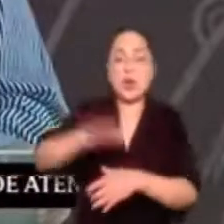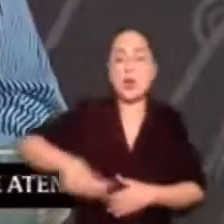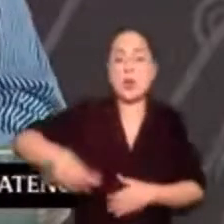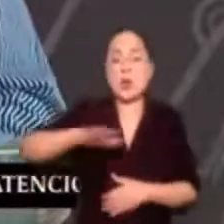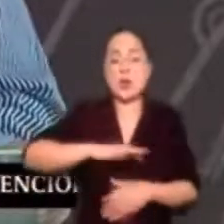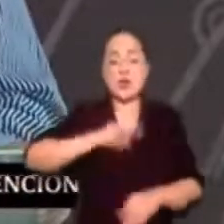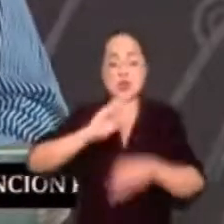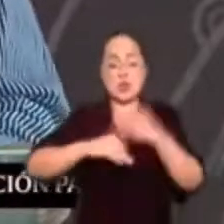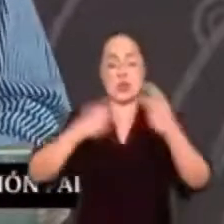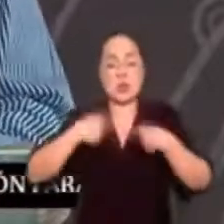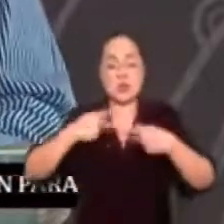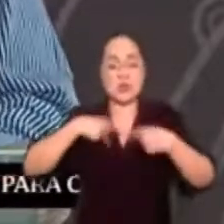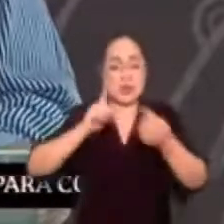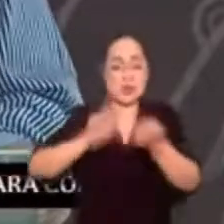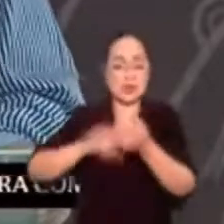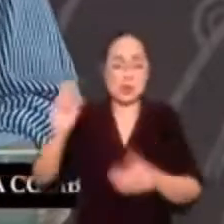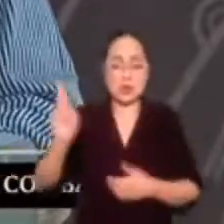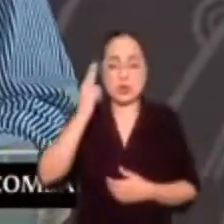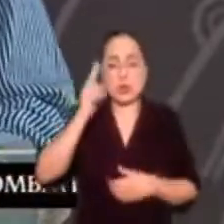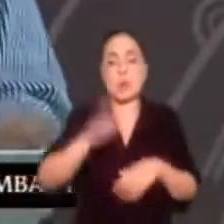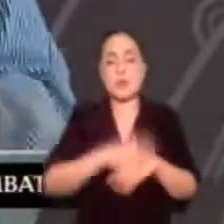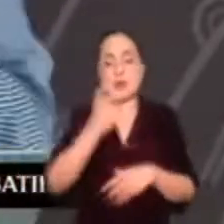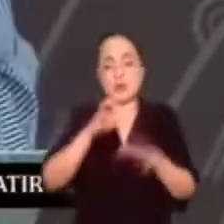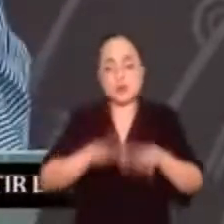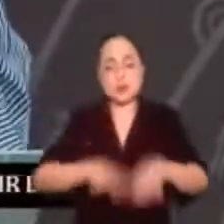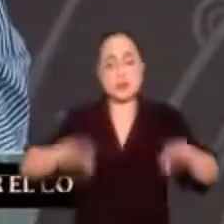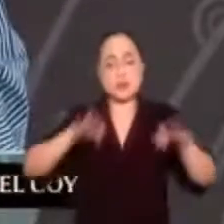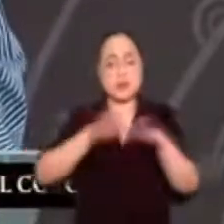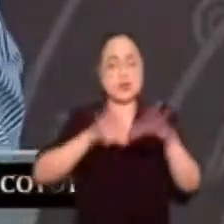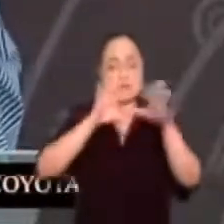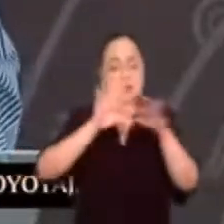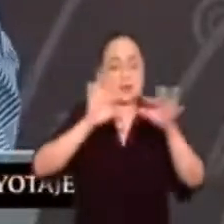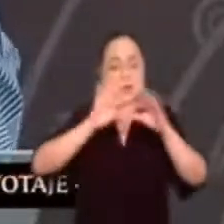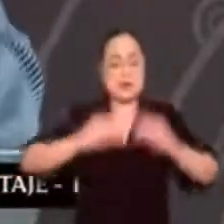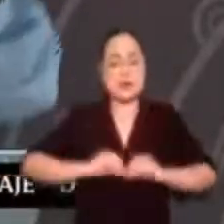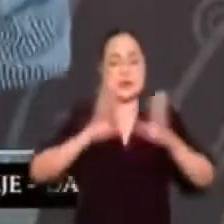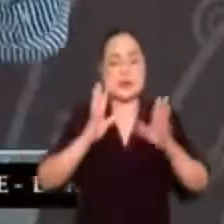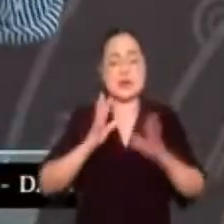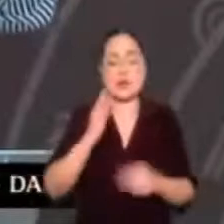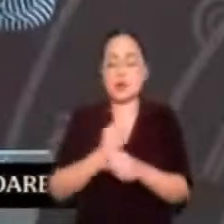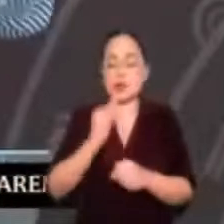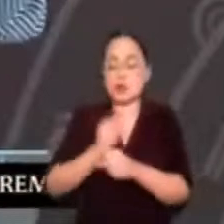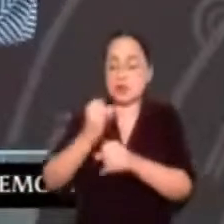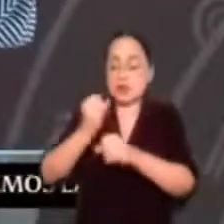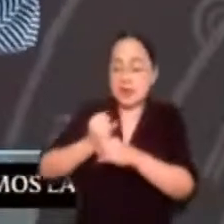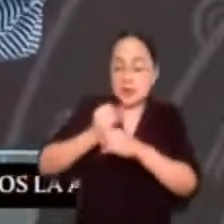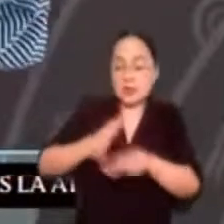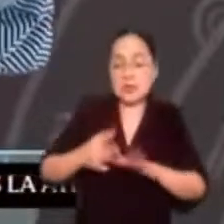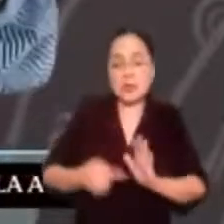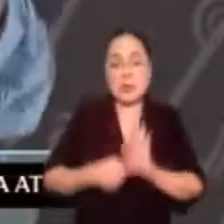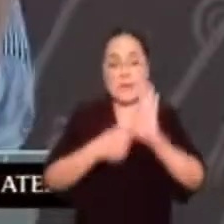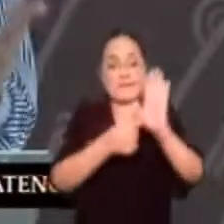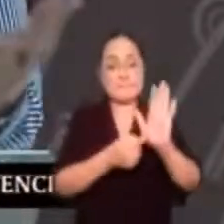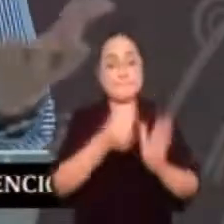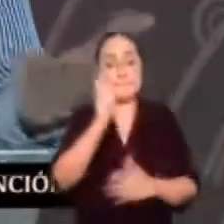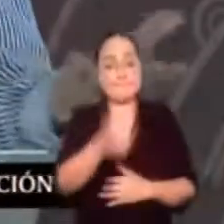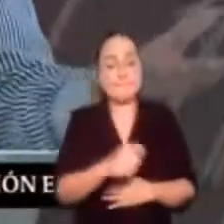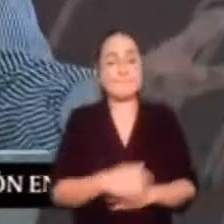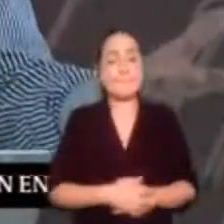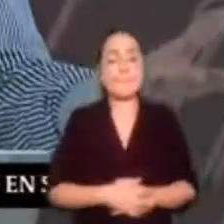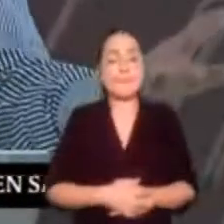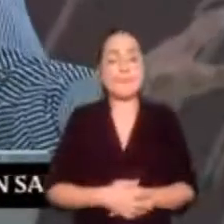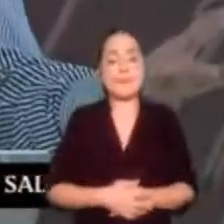mucho dejar claro, es estrictamente esta información, se la digo porque me resultaron al mismo tiempo,